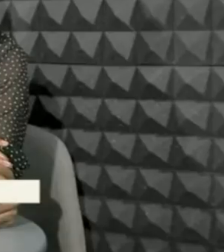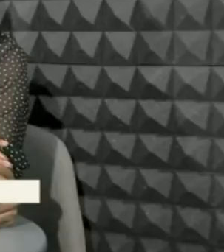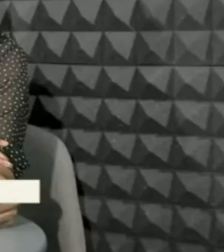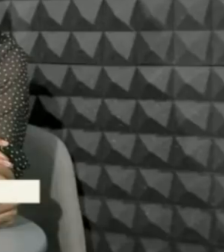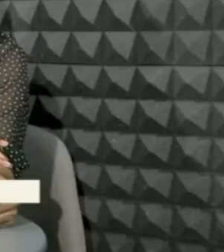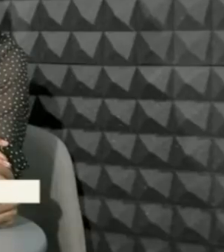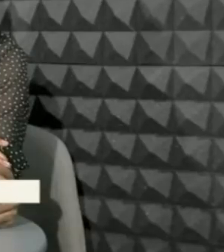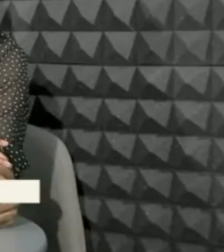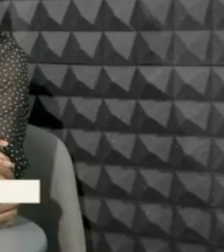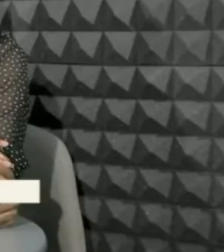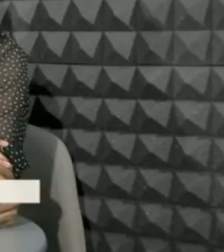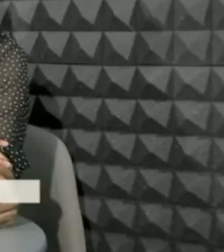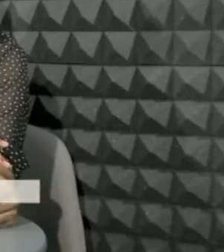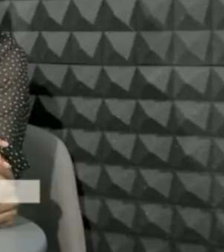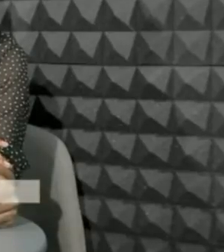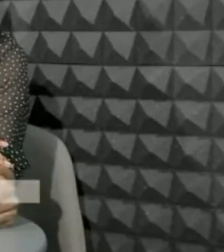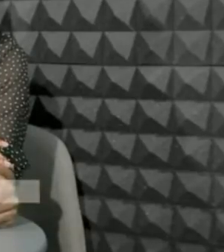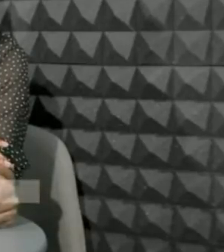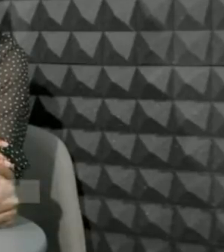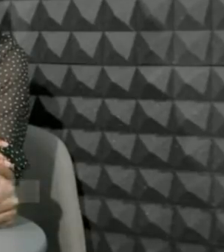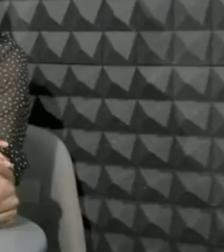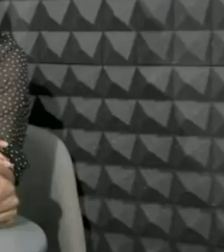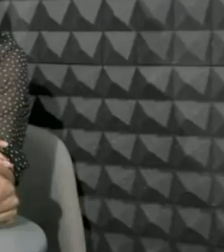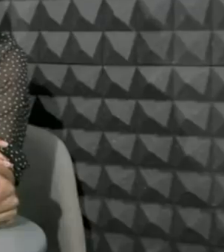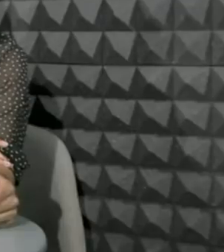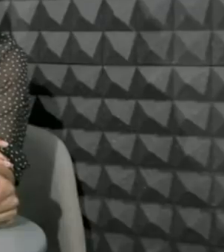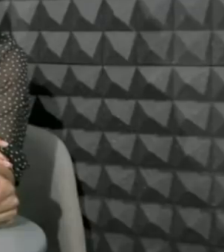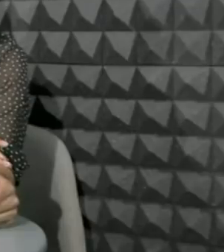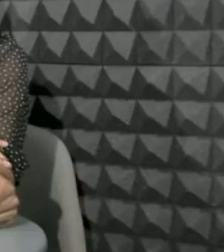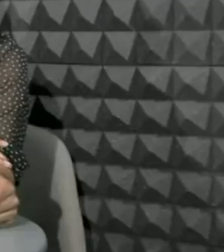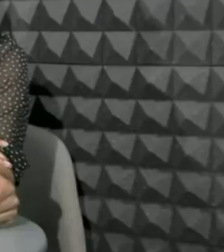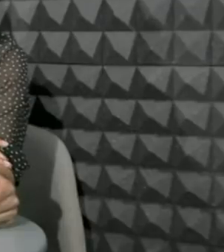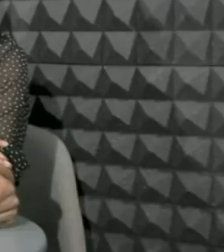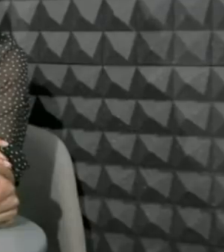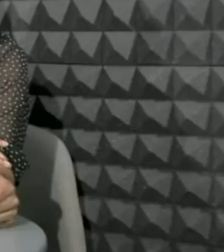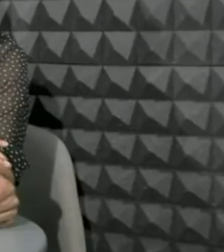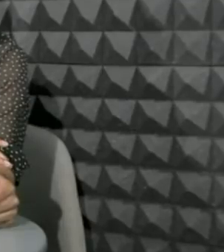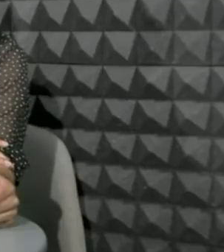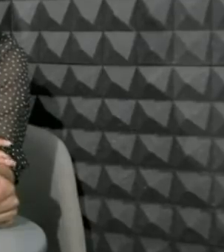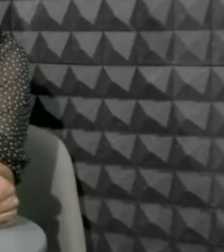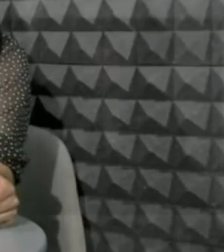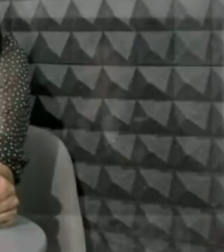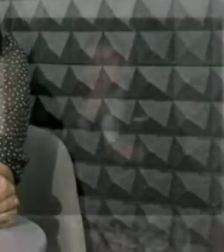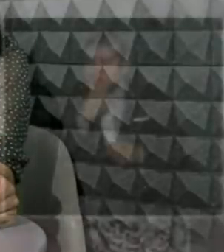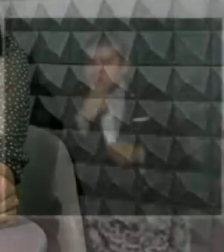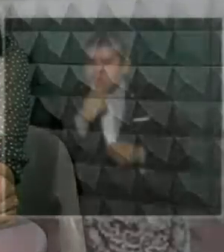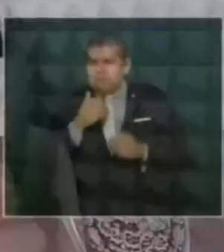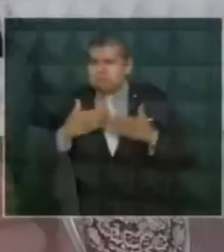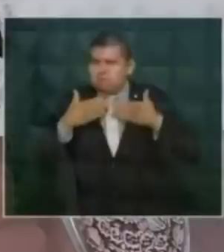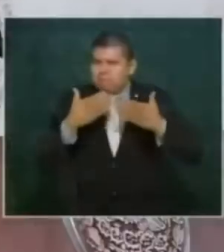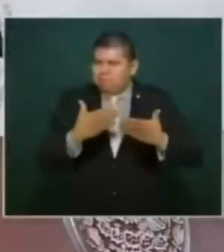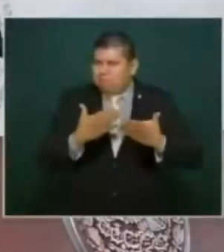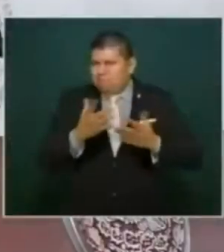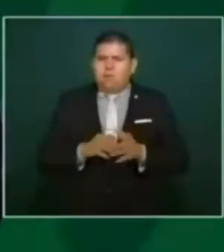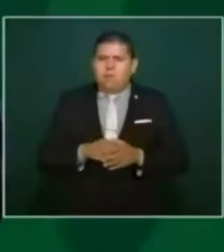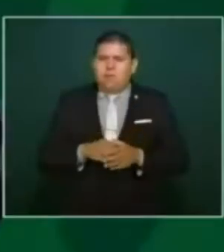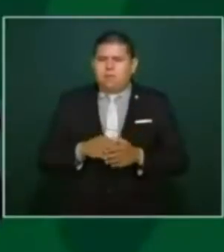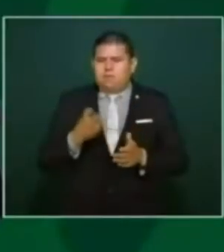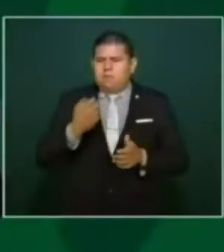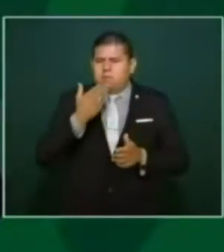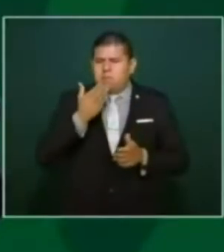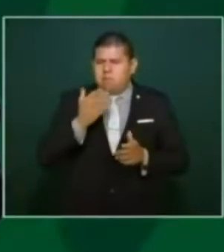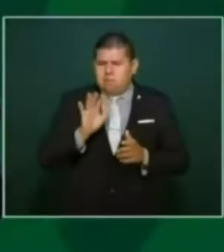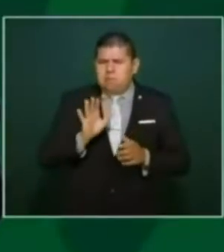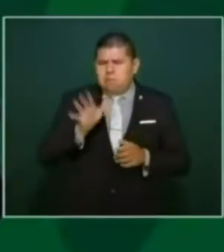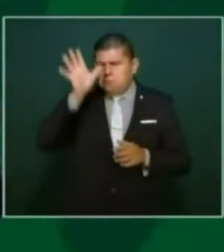sobre Santiago Nieto y Alejandro Gertz Manero, respectivamente, López Obrador dijo que le generaba